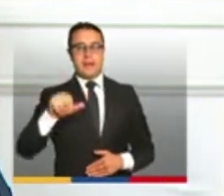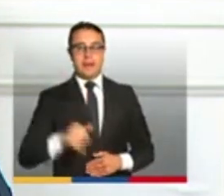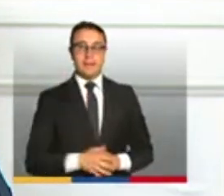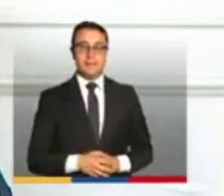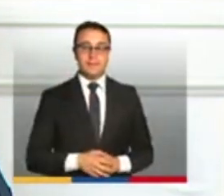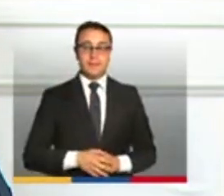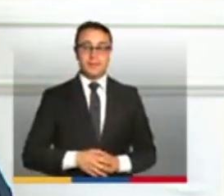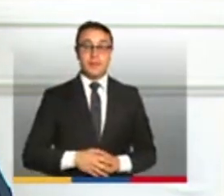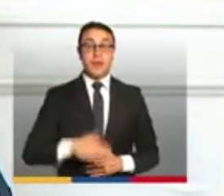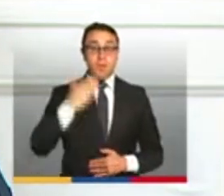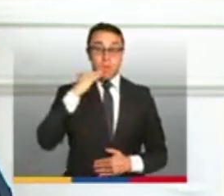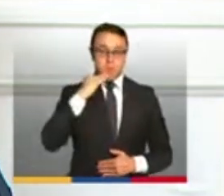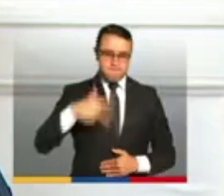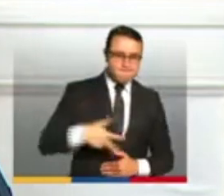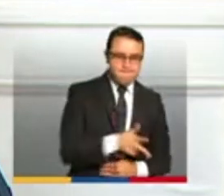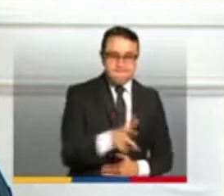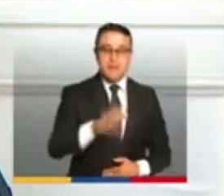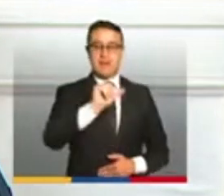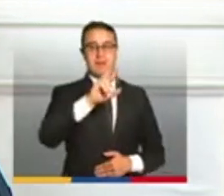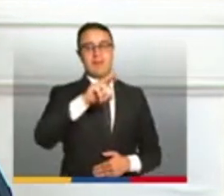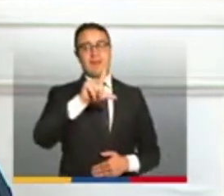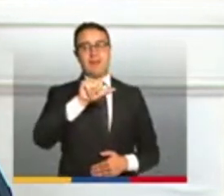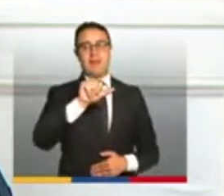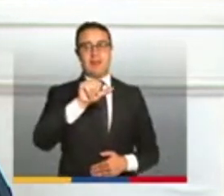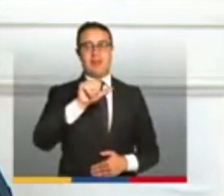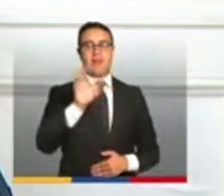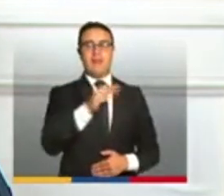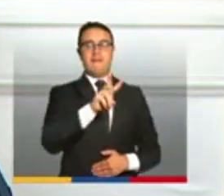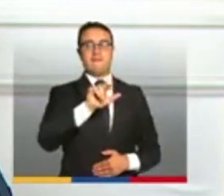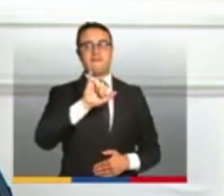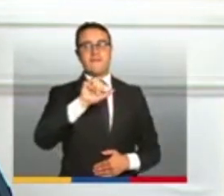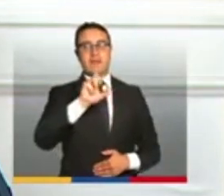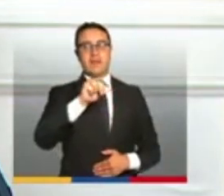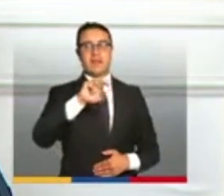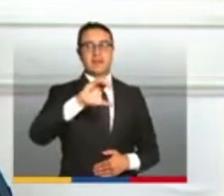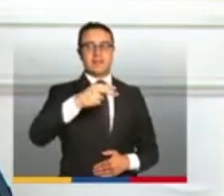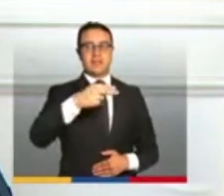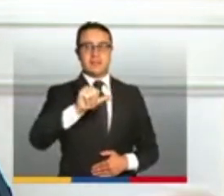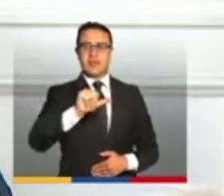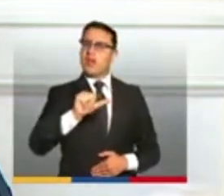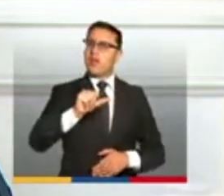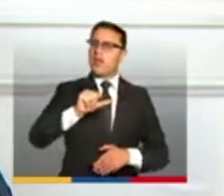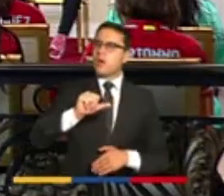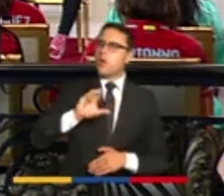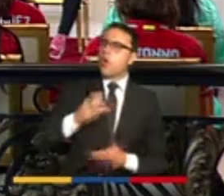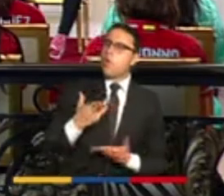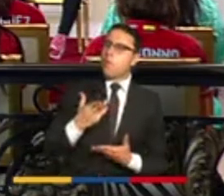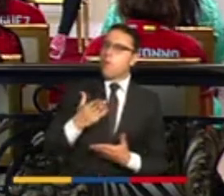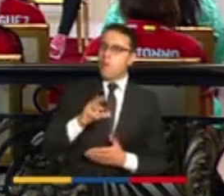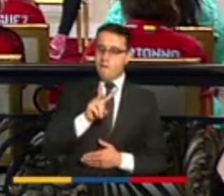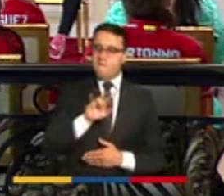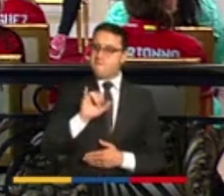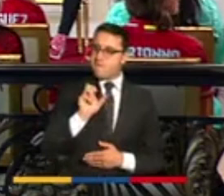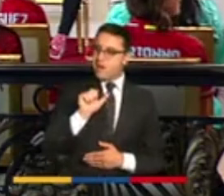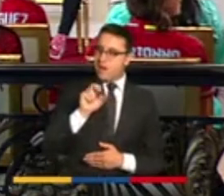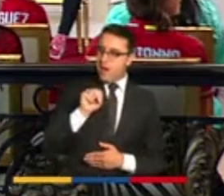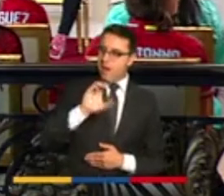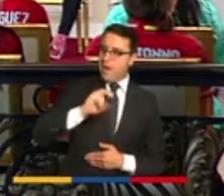Volante, Carla Daniela Biancha Gutiérrez. ¿Biancha o Bianca? Biancha.